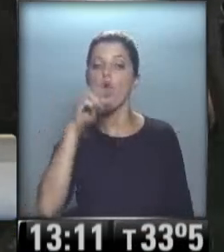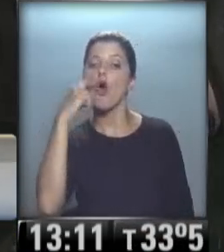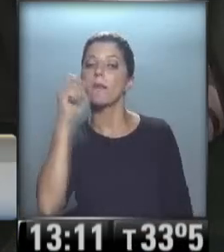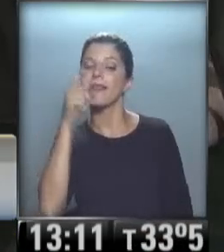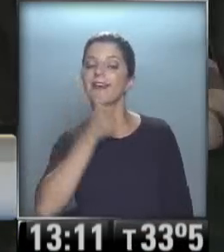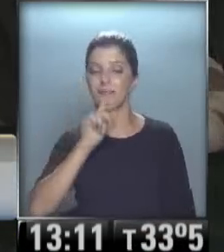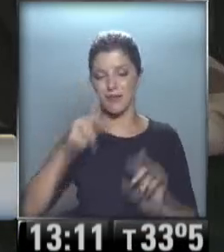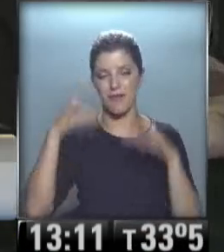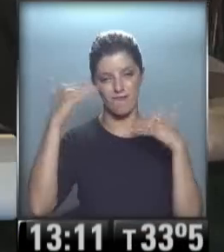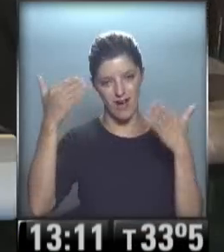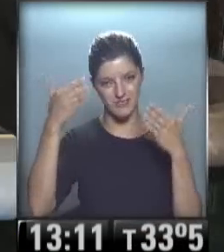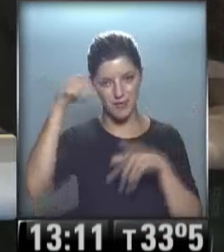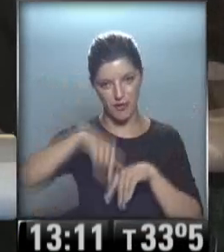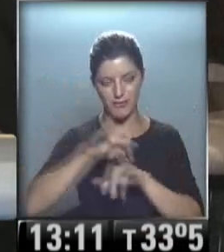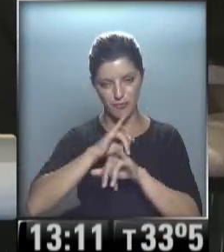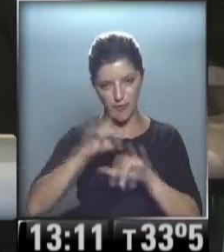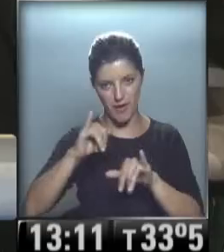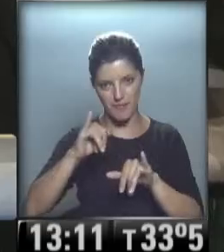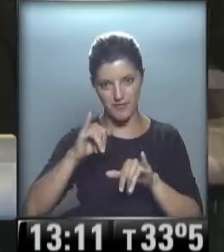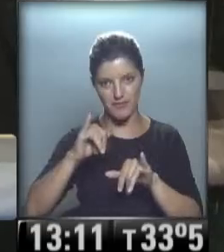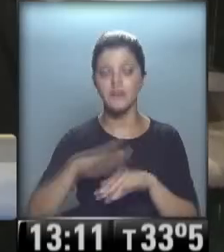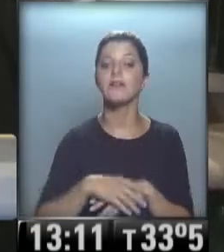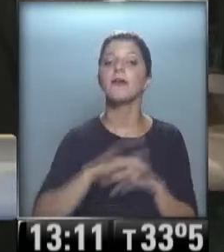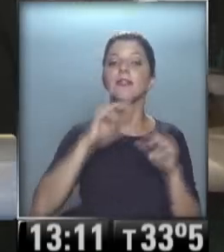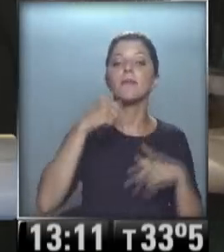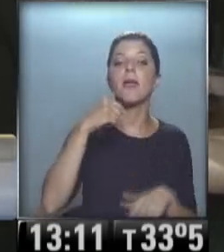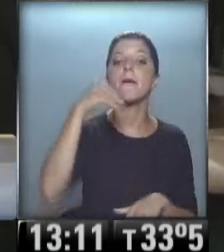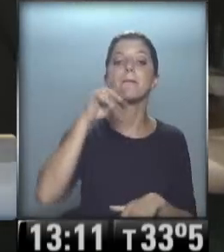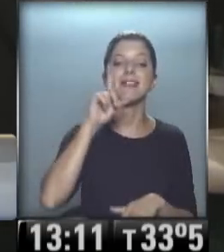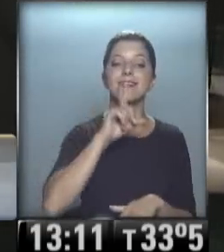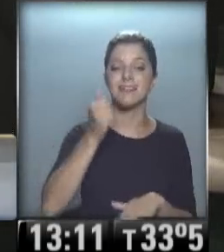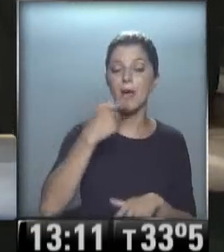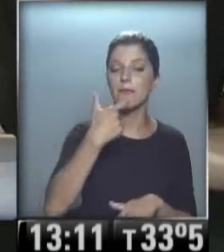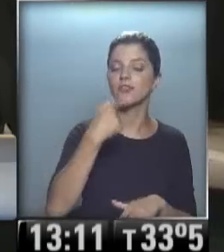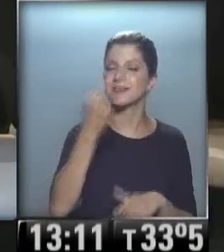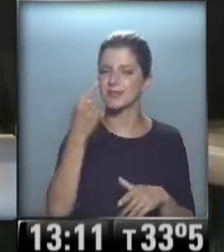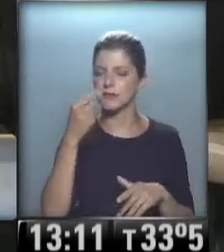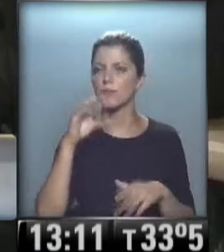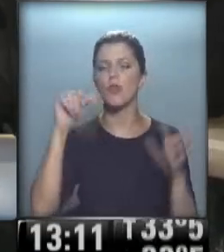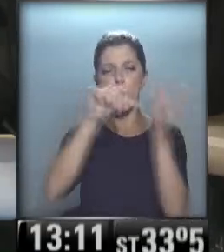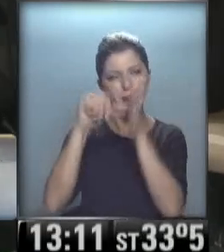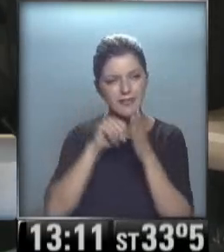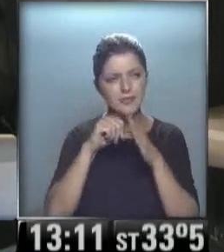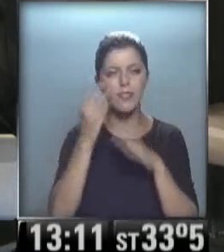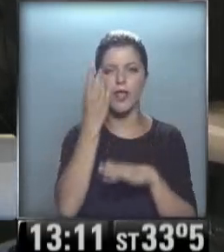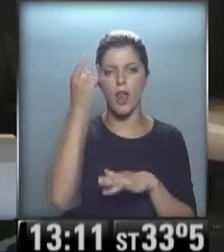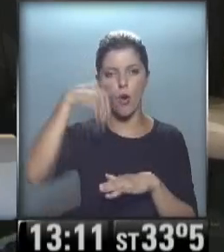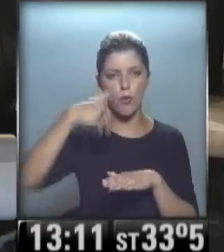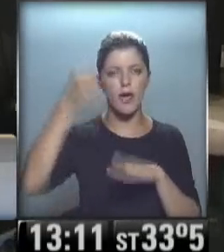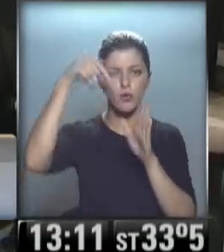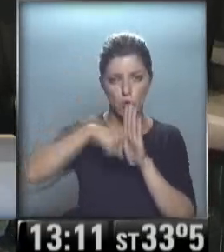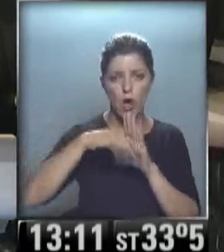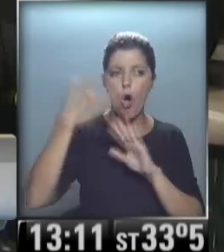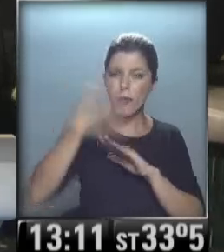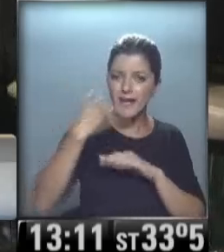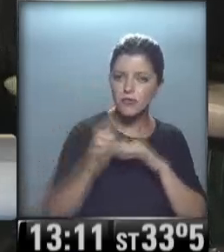saluda nos felicita por el programa Cristina de tucumán Mirta de Mendoza dice los países de la unasur tienen la obligación de integrar El mercosur o